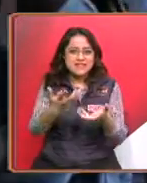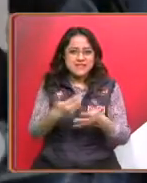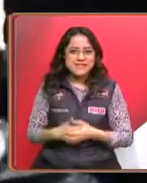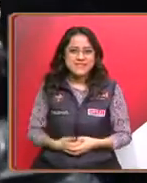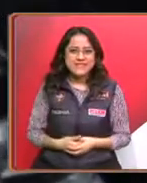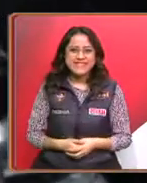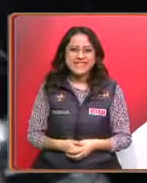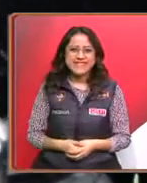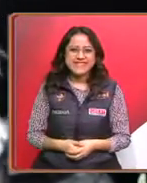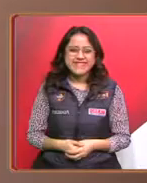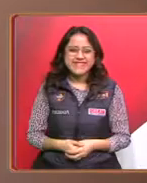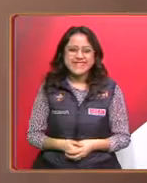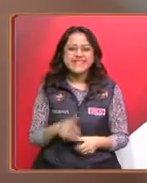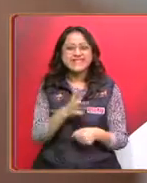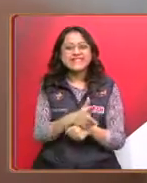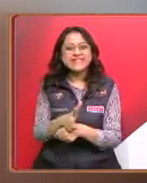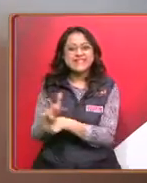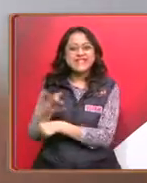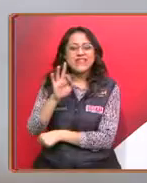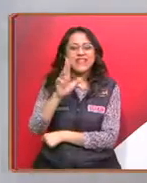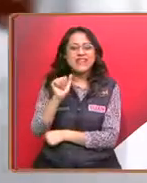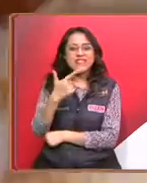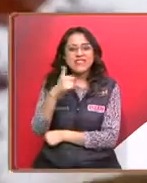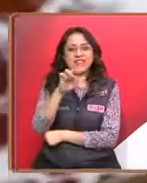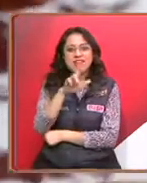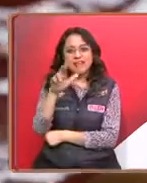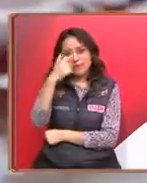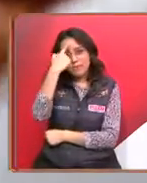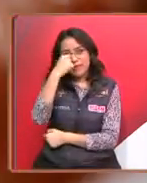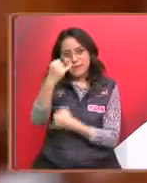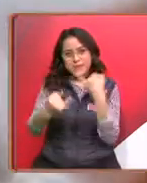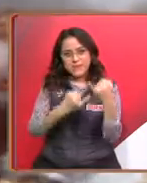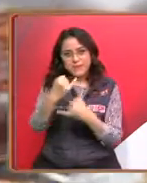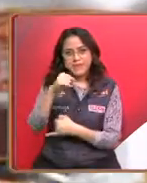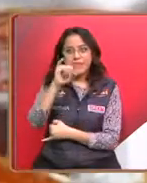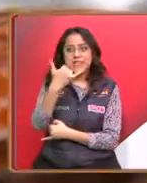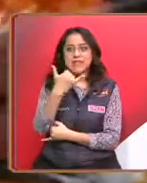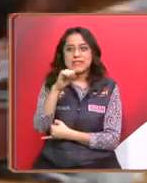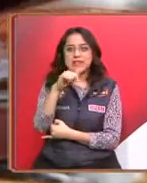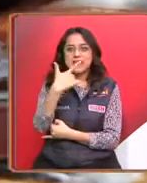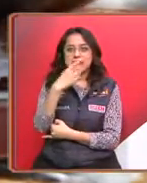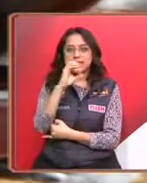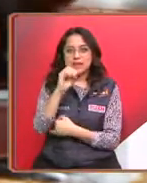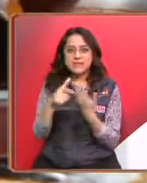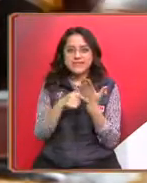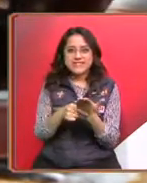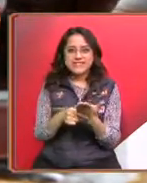Con imágenes de Fernando Guerrero, para Juguetón, Yesenia Santiago.